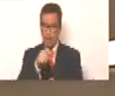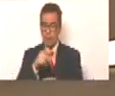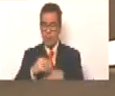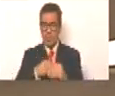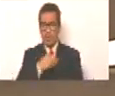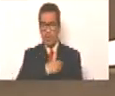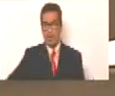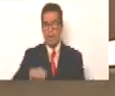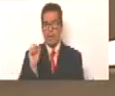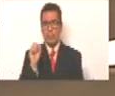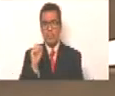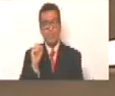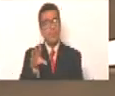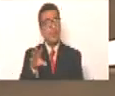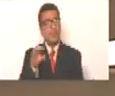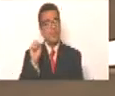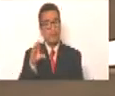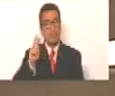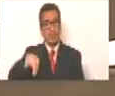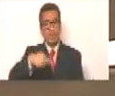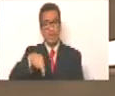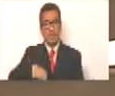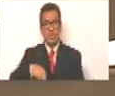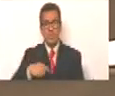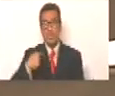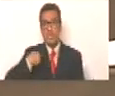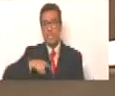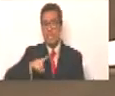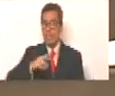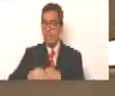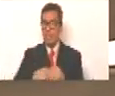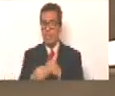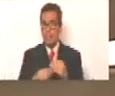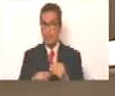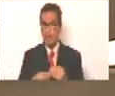Nacional, de que tiene que ser el recinto